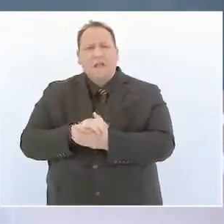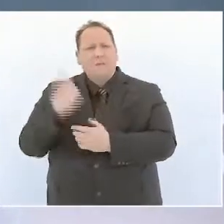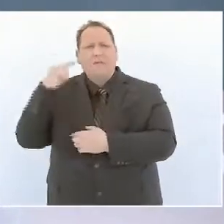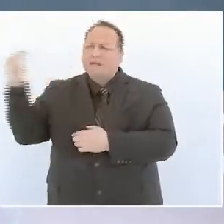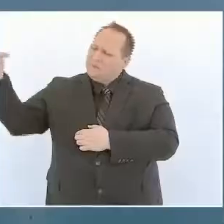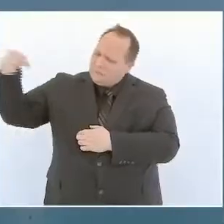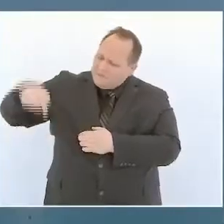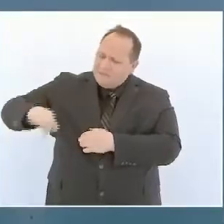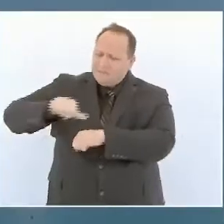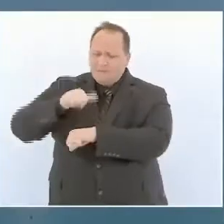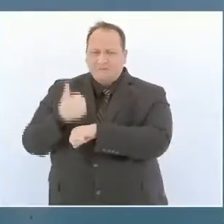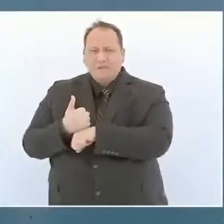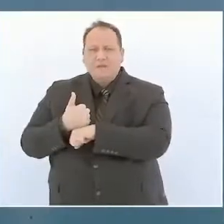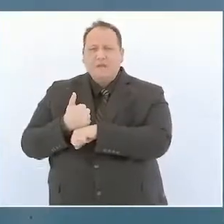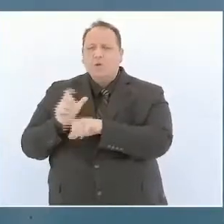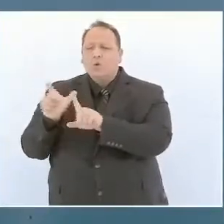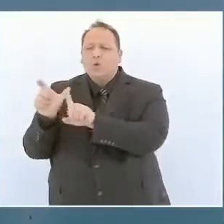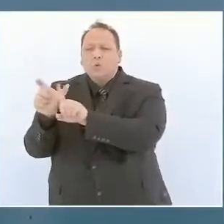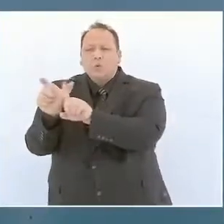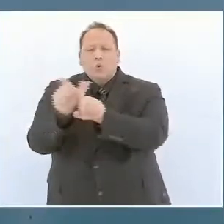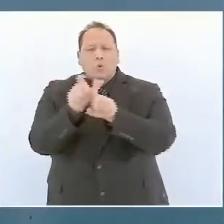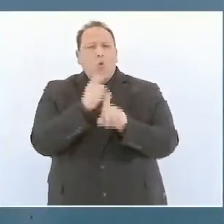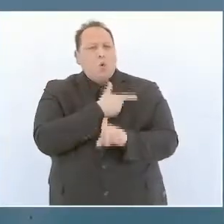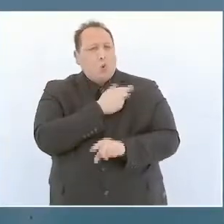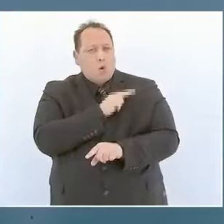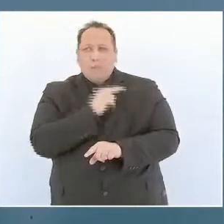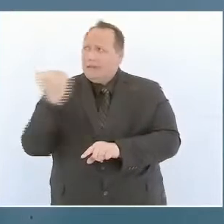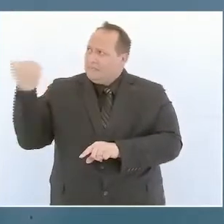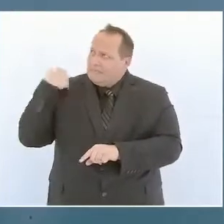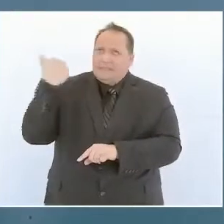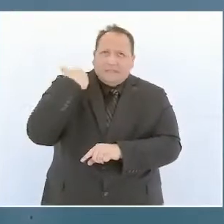tengan para su protección Guardia Nacional,